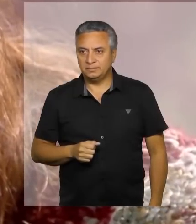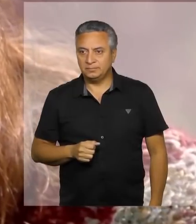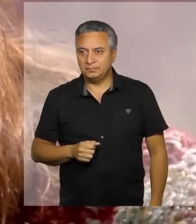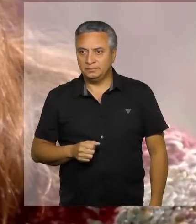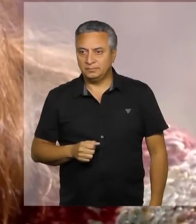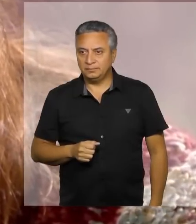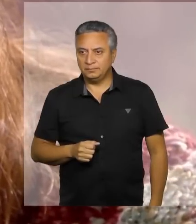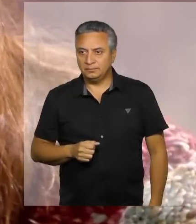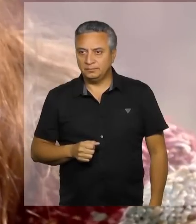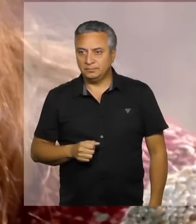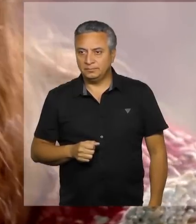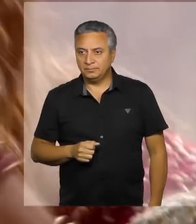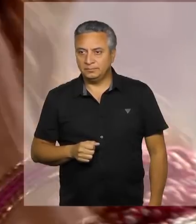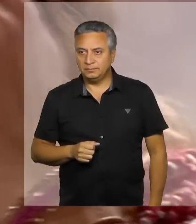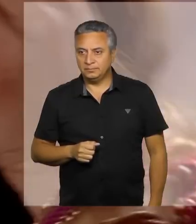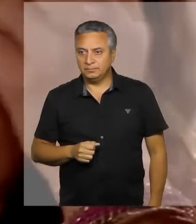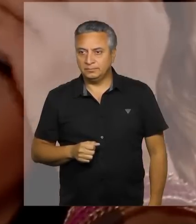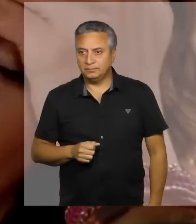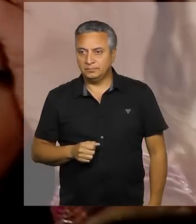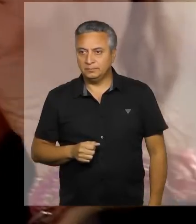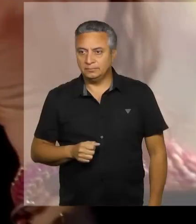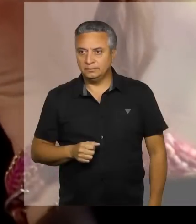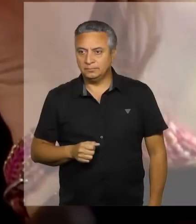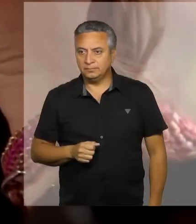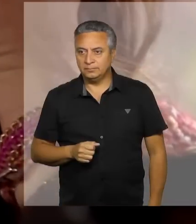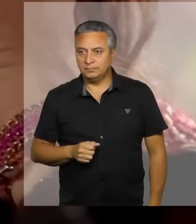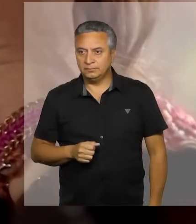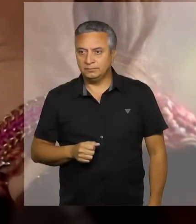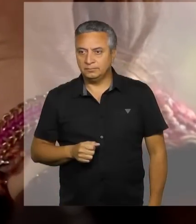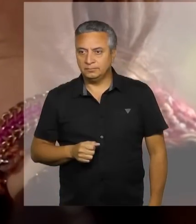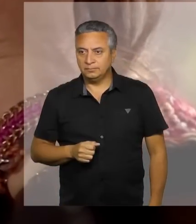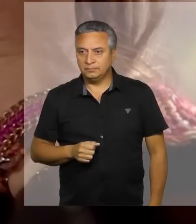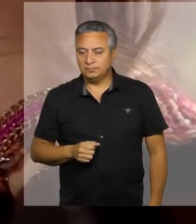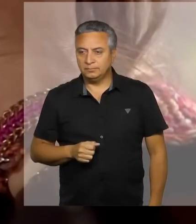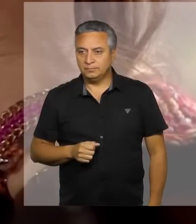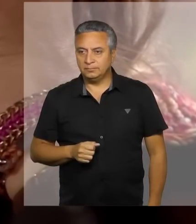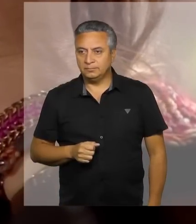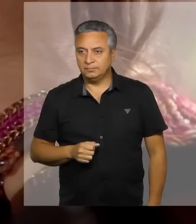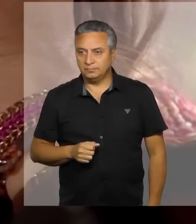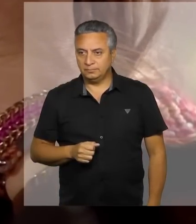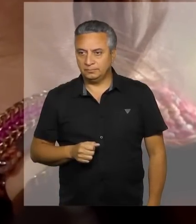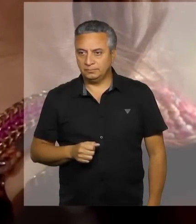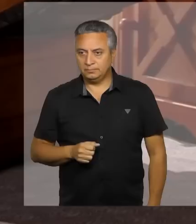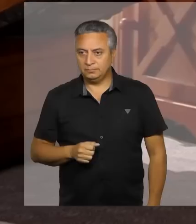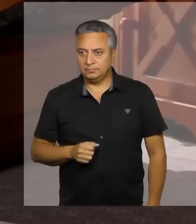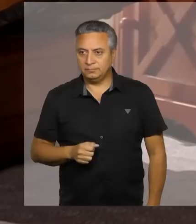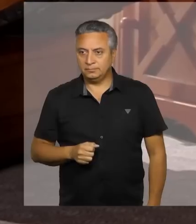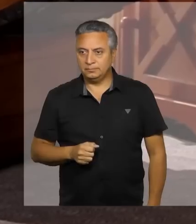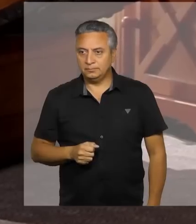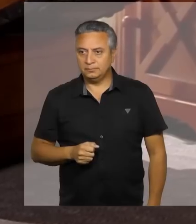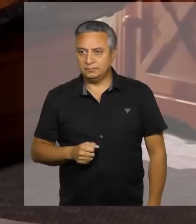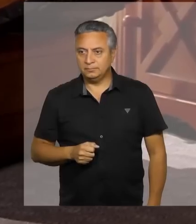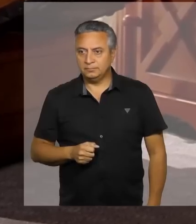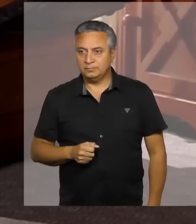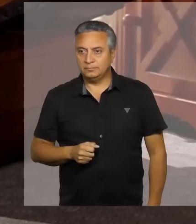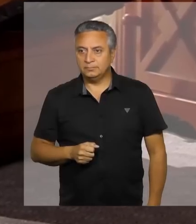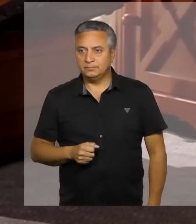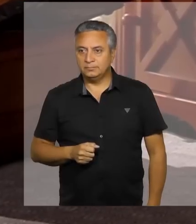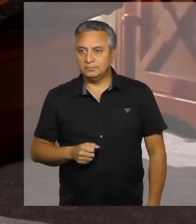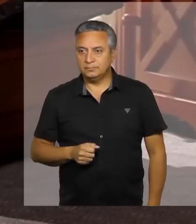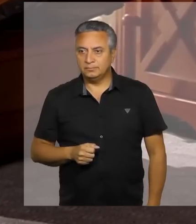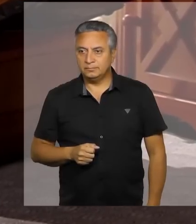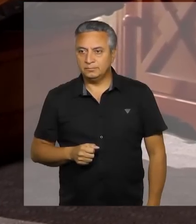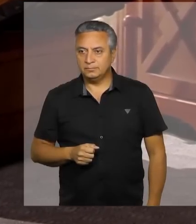vez, porque cuando me mentiste, me perdí entre tus promesas.